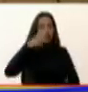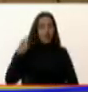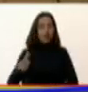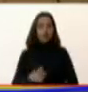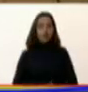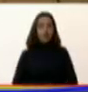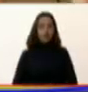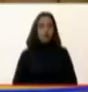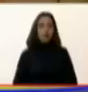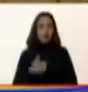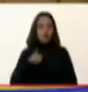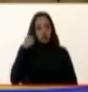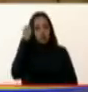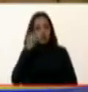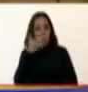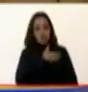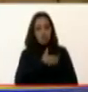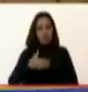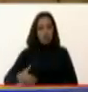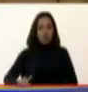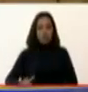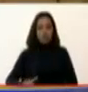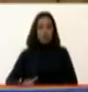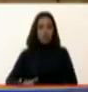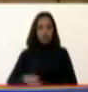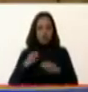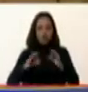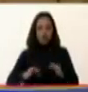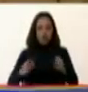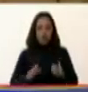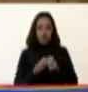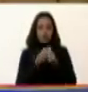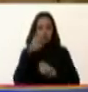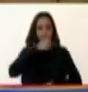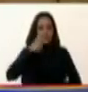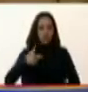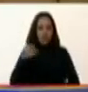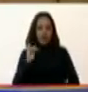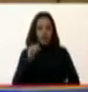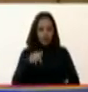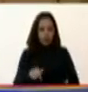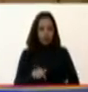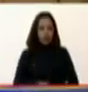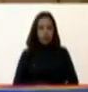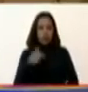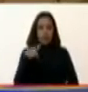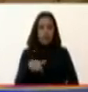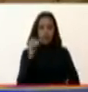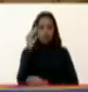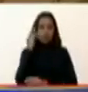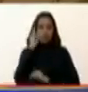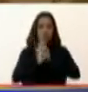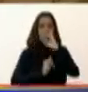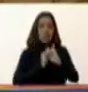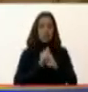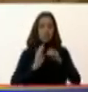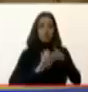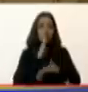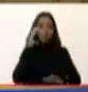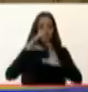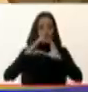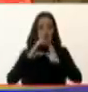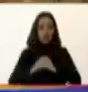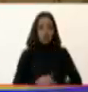creo, presidente, y creo que me van a acompañar los delegados y delegadas que están aquí, que este Congreso Internacional de la Comunicación